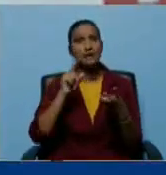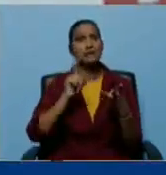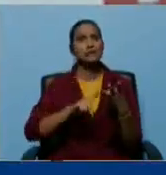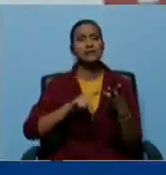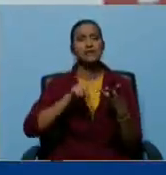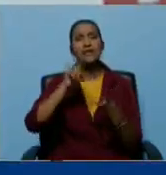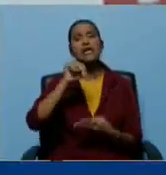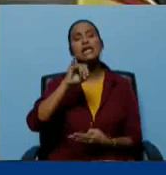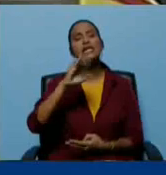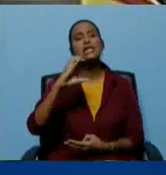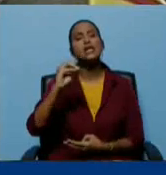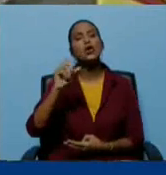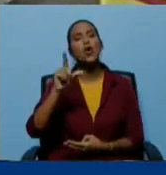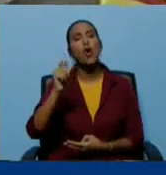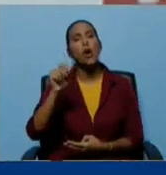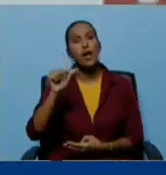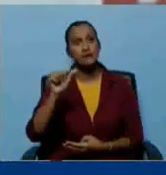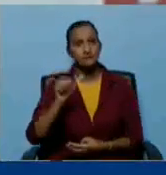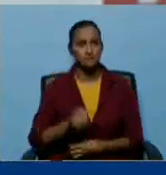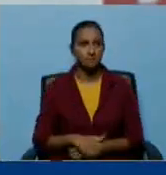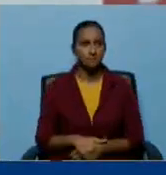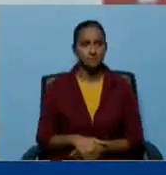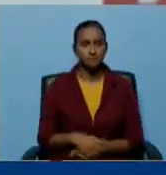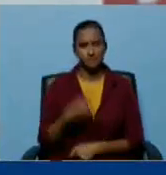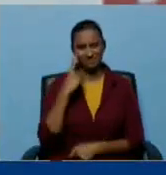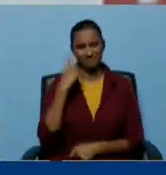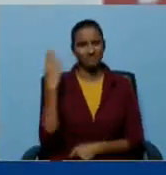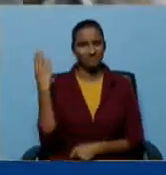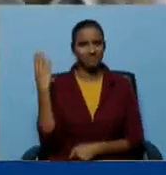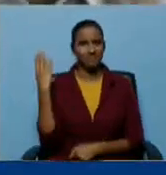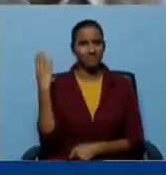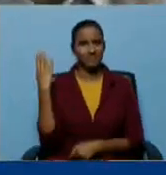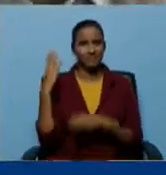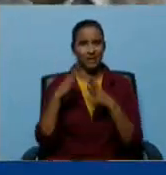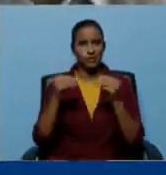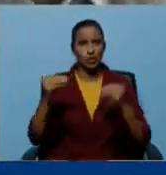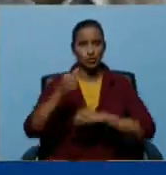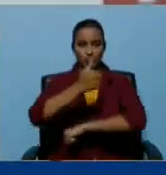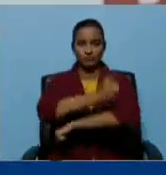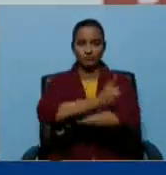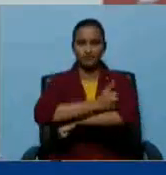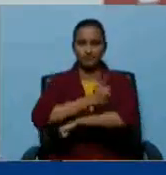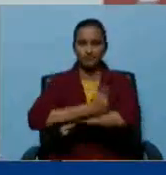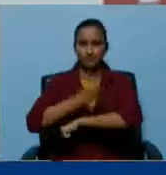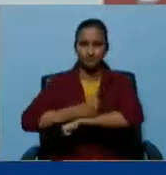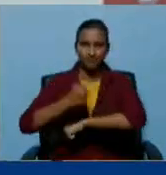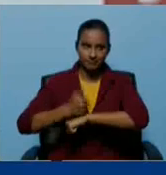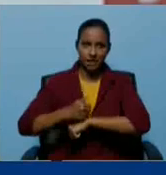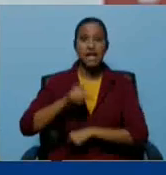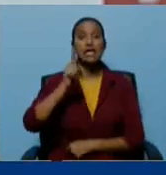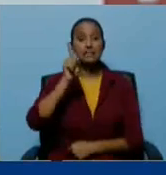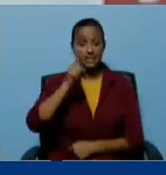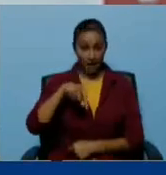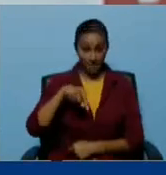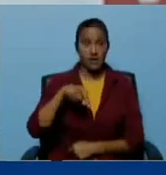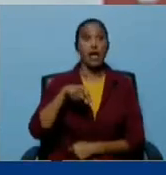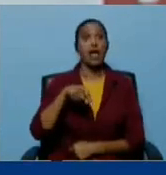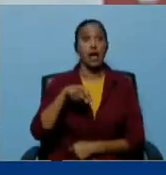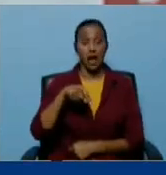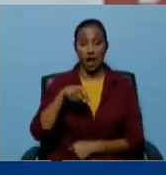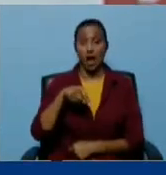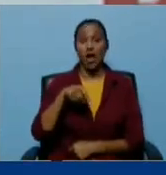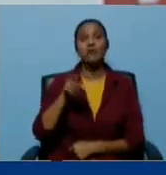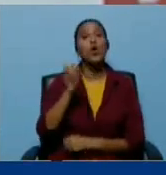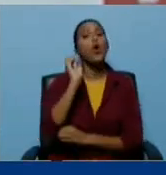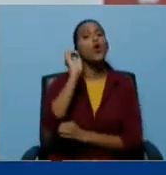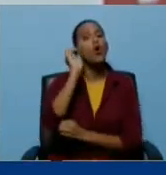Nicolás Ernesto del Buró Político. Igualmente al equipo del Consejo Político del PSUV, Consejo